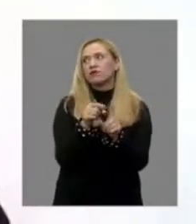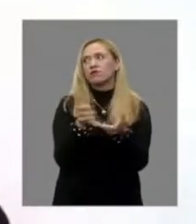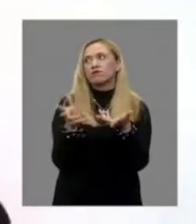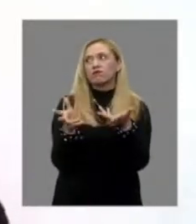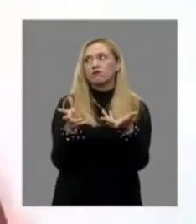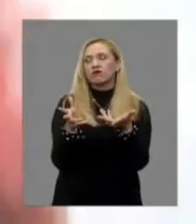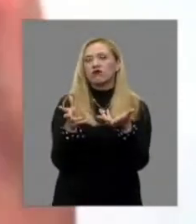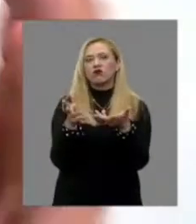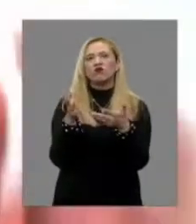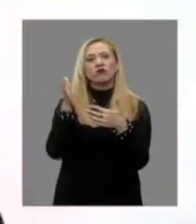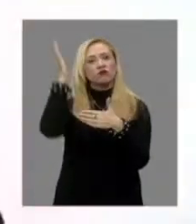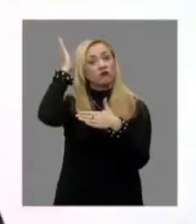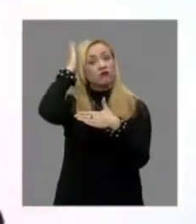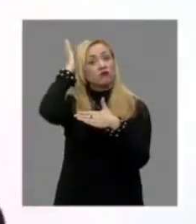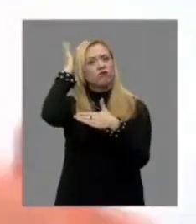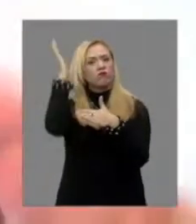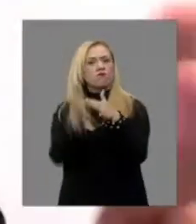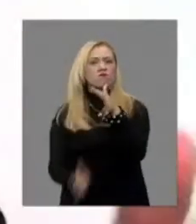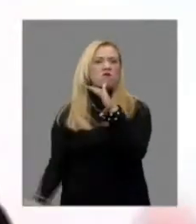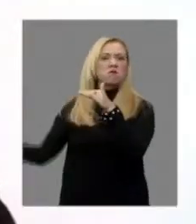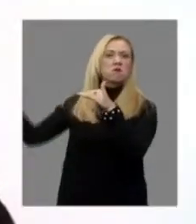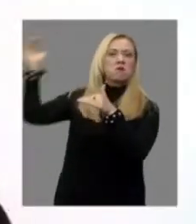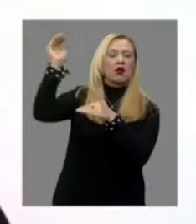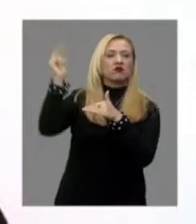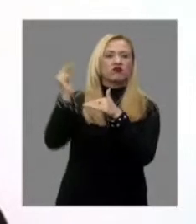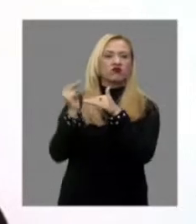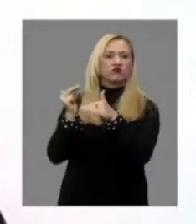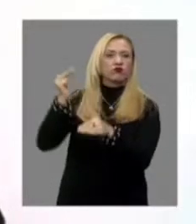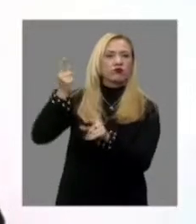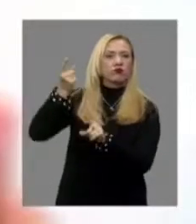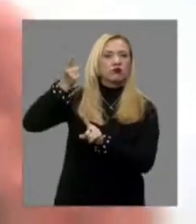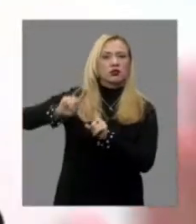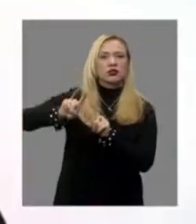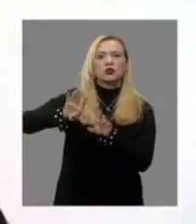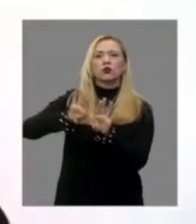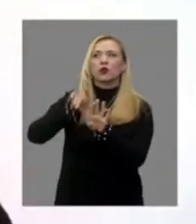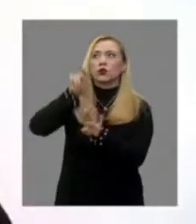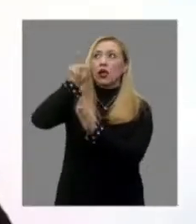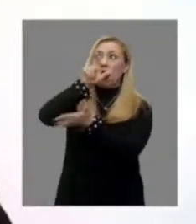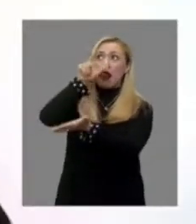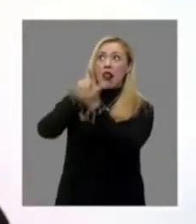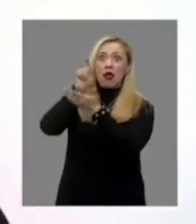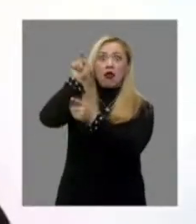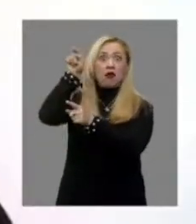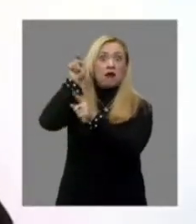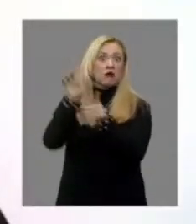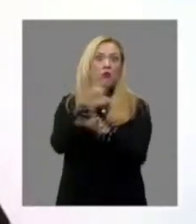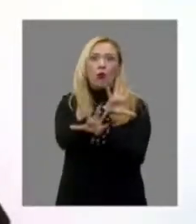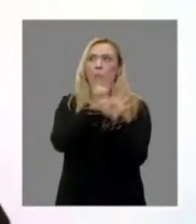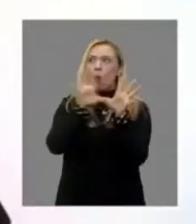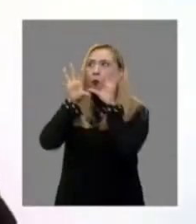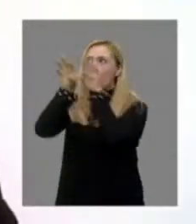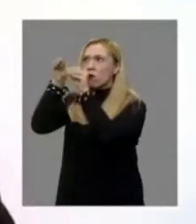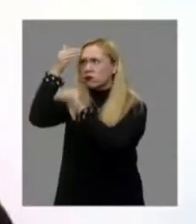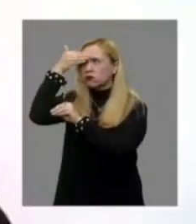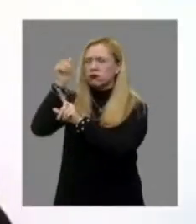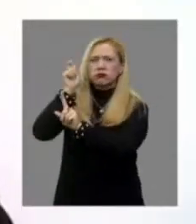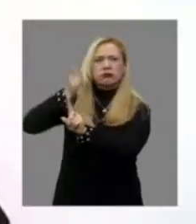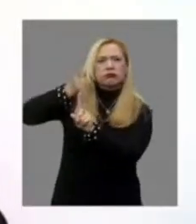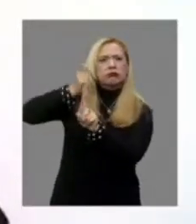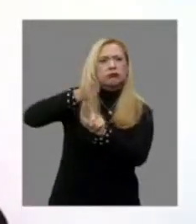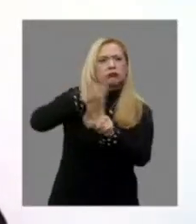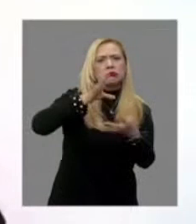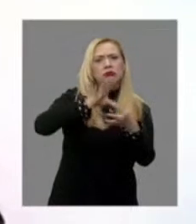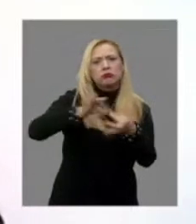la jerarquía de la norma que había sido, digamos, el pilar fundamental en la interpretación y que